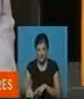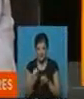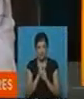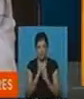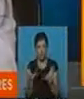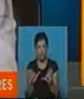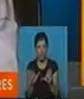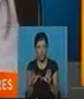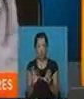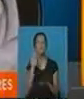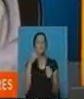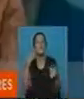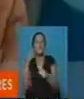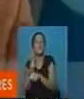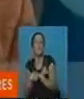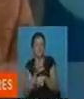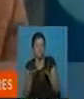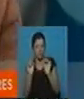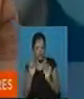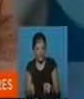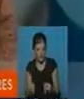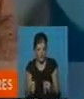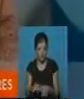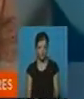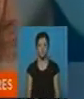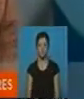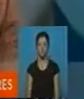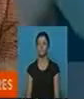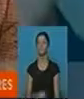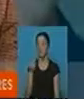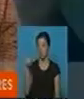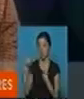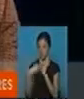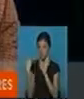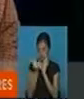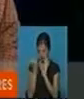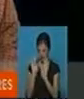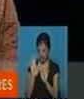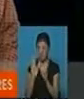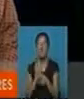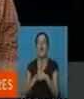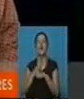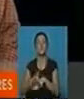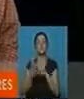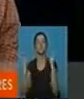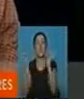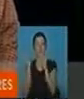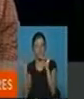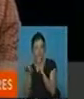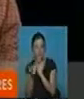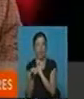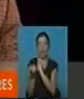cómo prevenir, ¿no? Claro. A ver, ahí hay un punto fundamental: el acceso a la tecnología, al mundo digital, a los cambios,